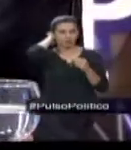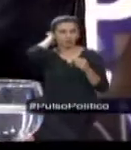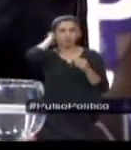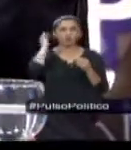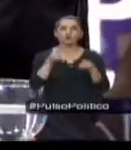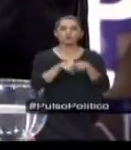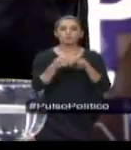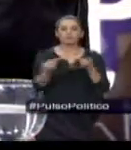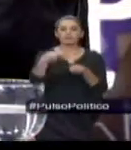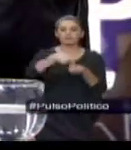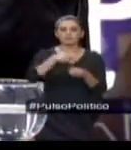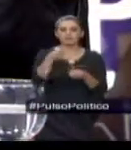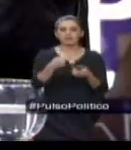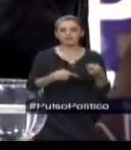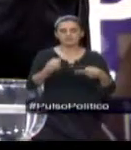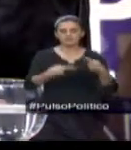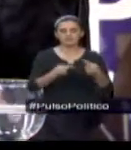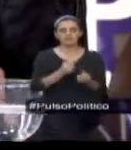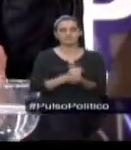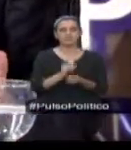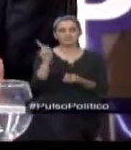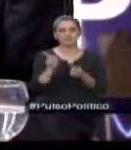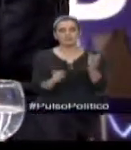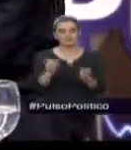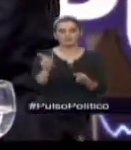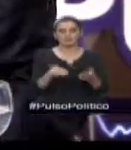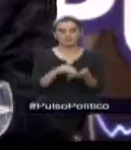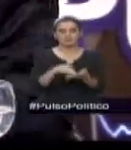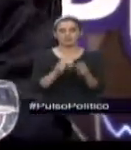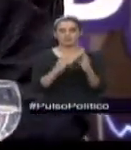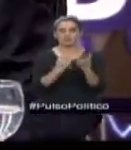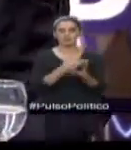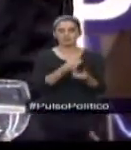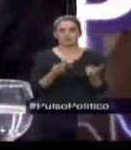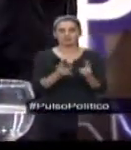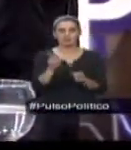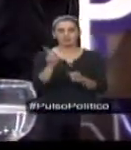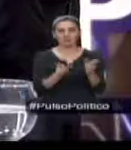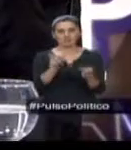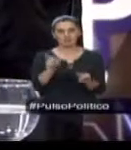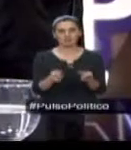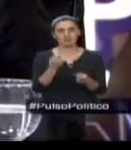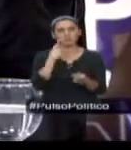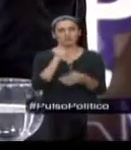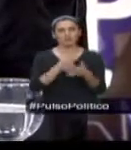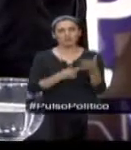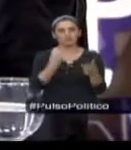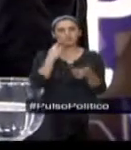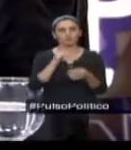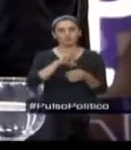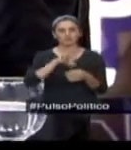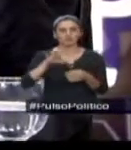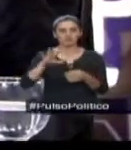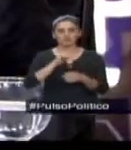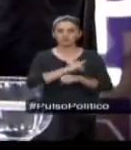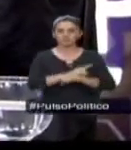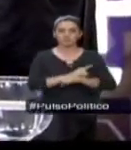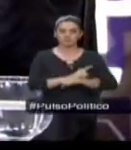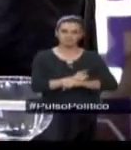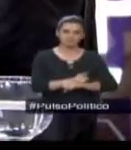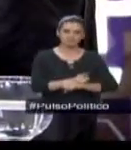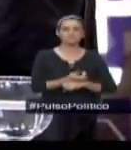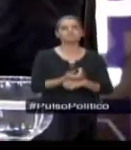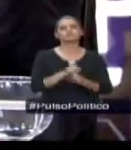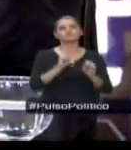debate asambleístas miembros de la comisión y también asambleísta para que durante 55 minutos